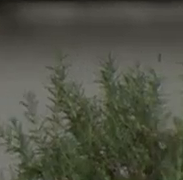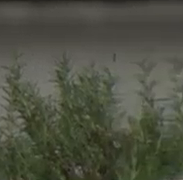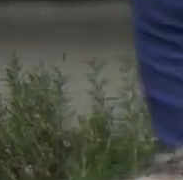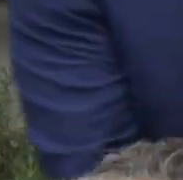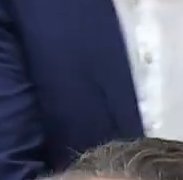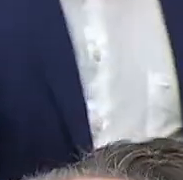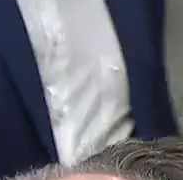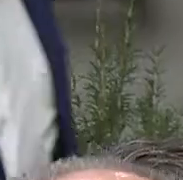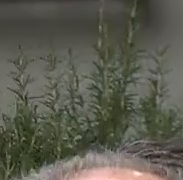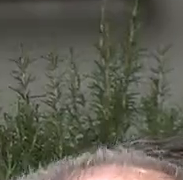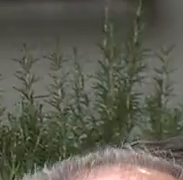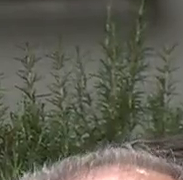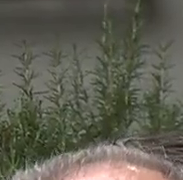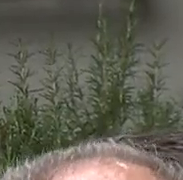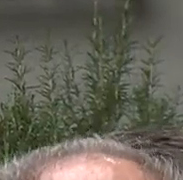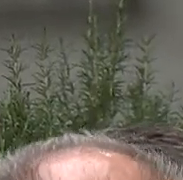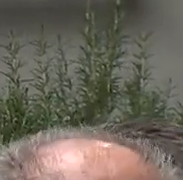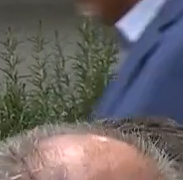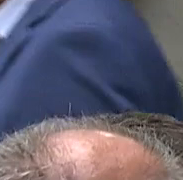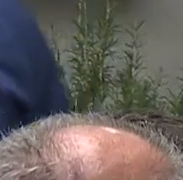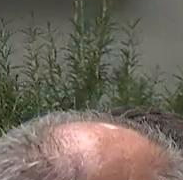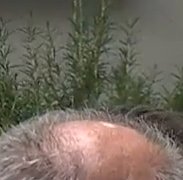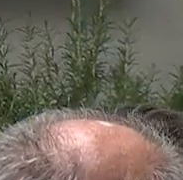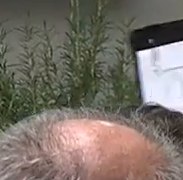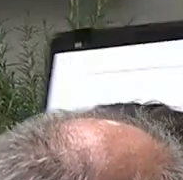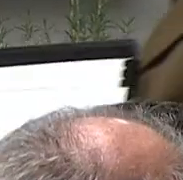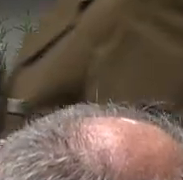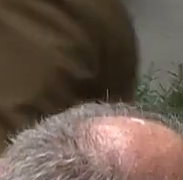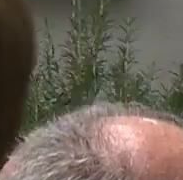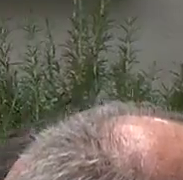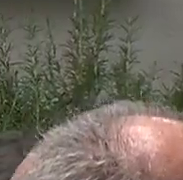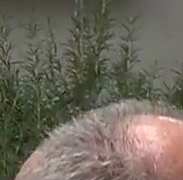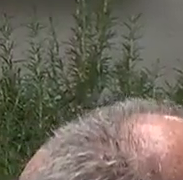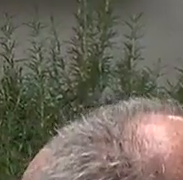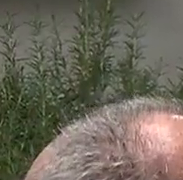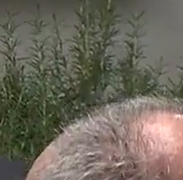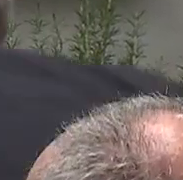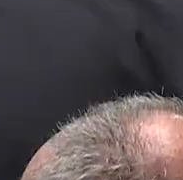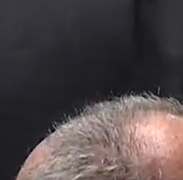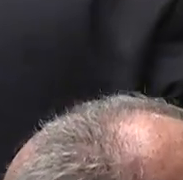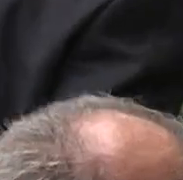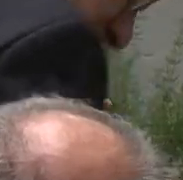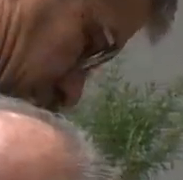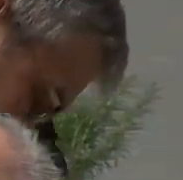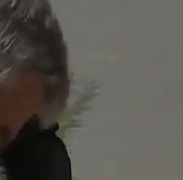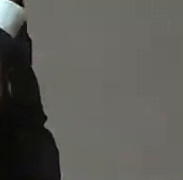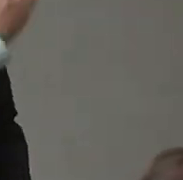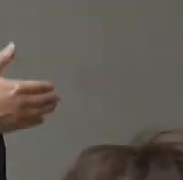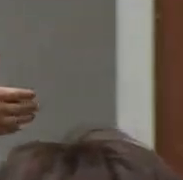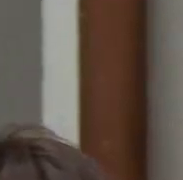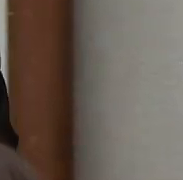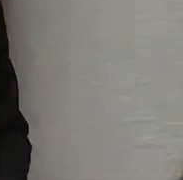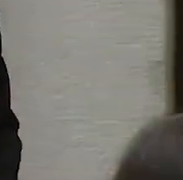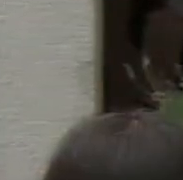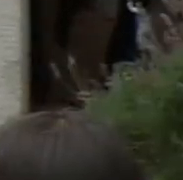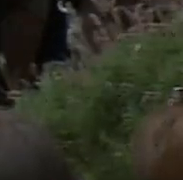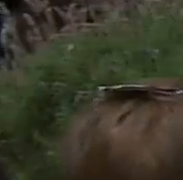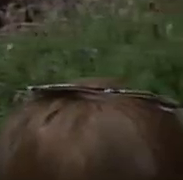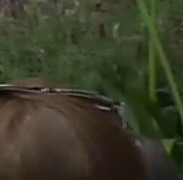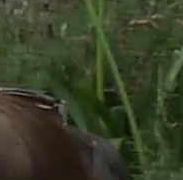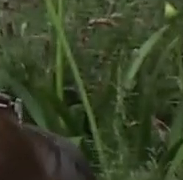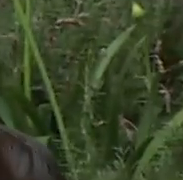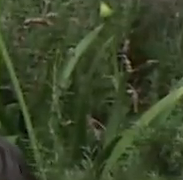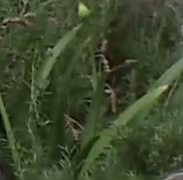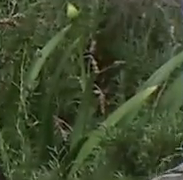desarrollándose en el Congreso Nacional que se retoman hoy día a las 14 horas señalaba el presidente de la república no podemos seguir